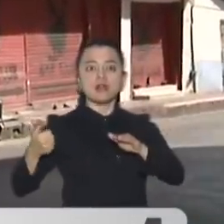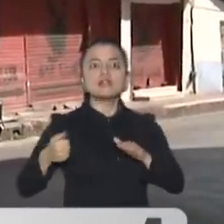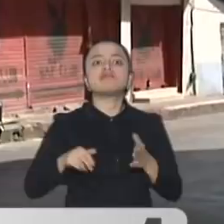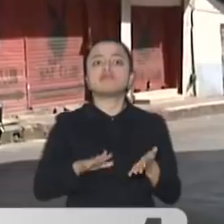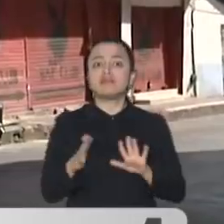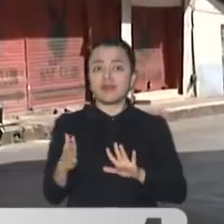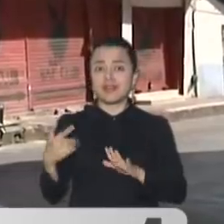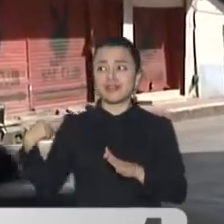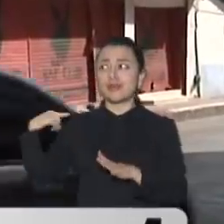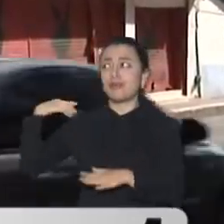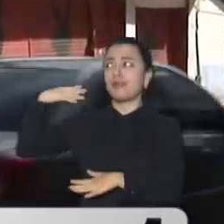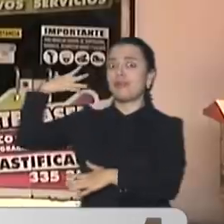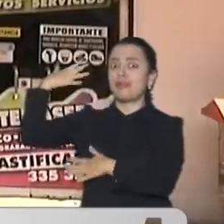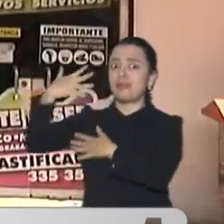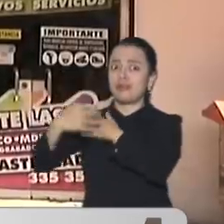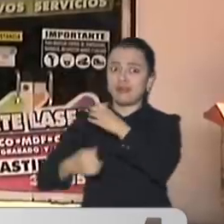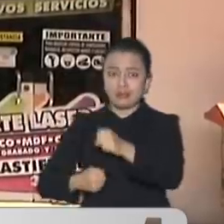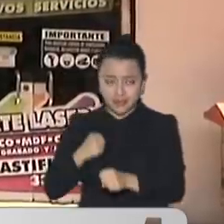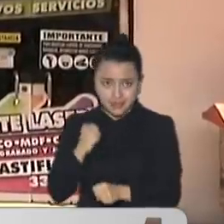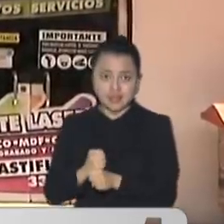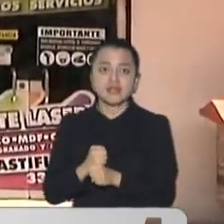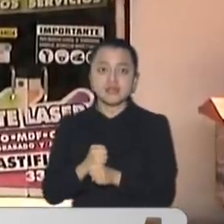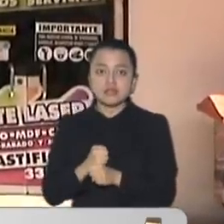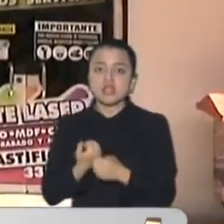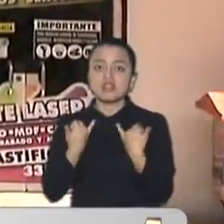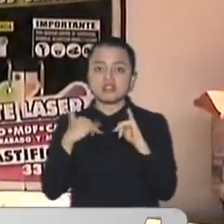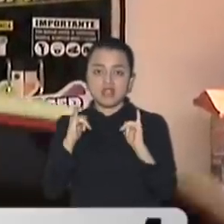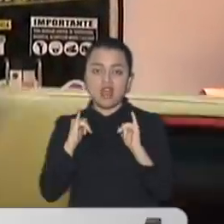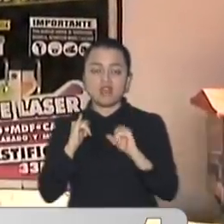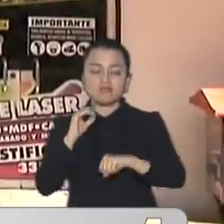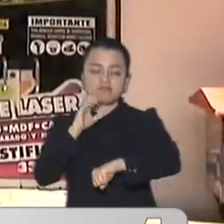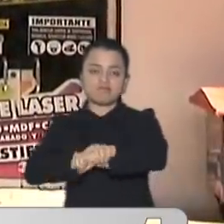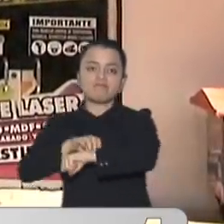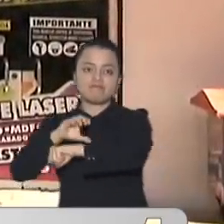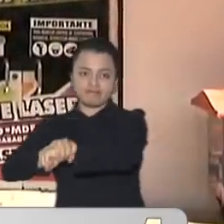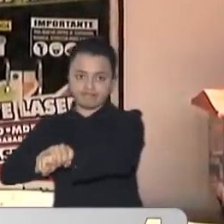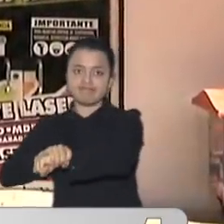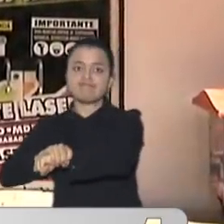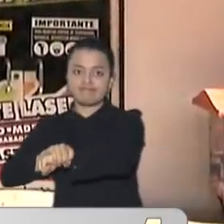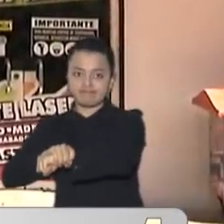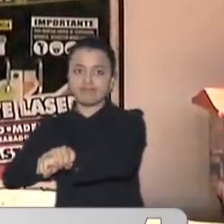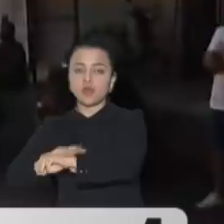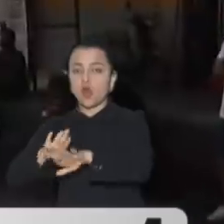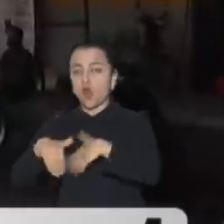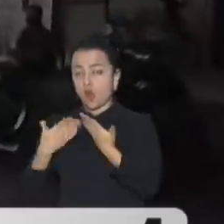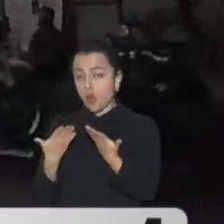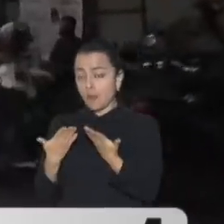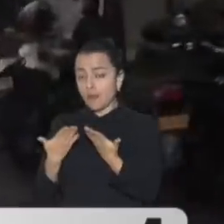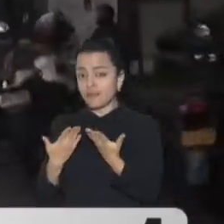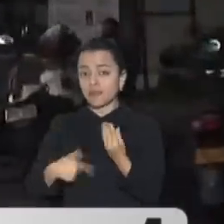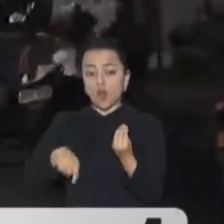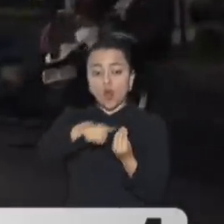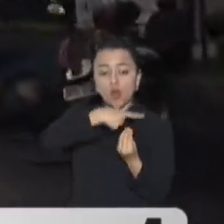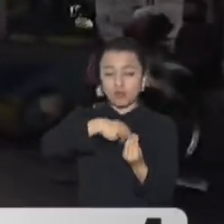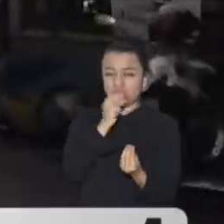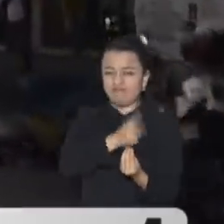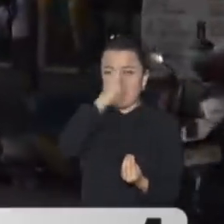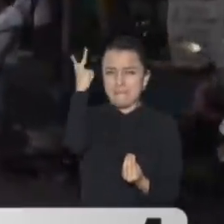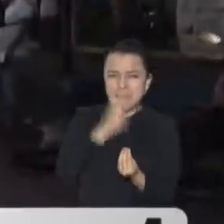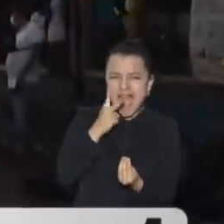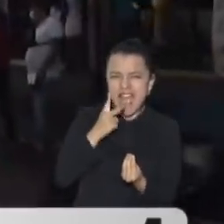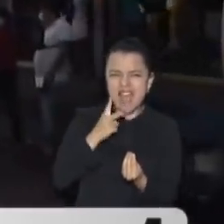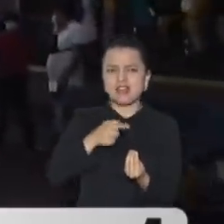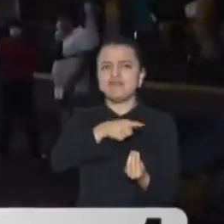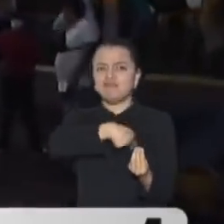la última década. Son varios los positivos reportados en este tiempo por las autoridades, pero estas bandas de delincuentes